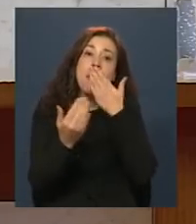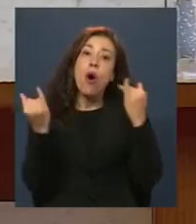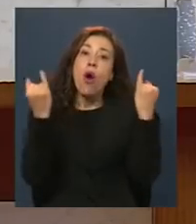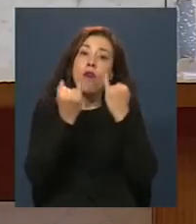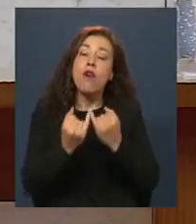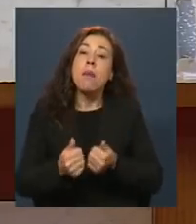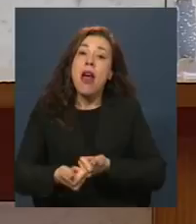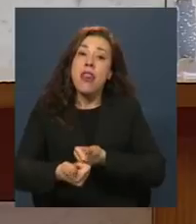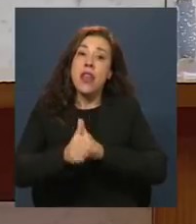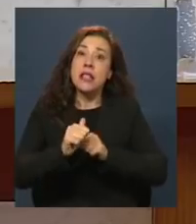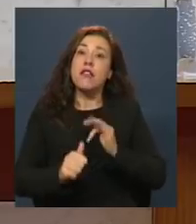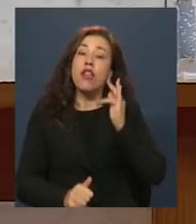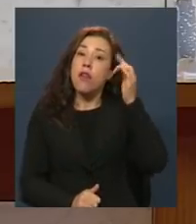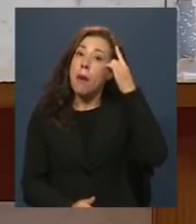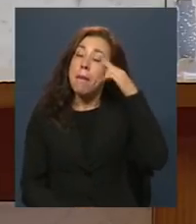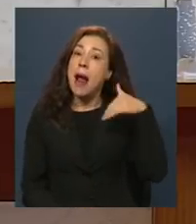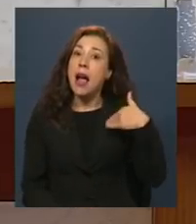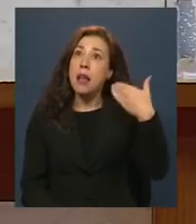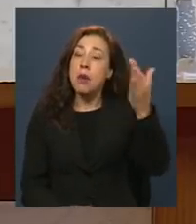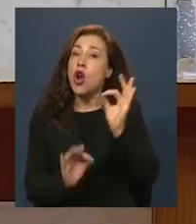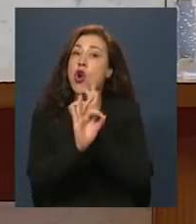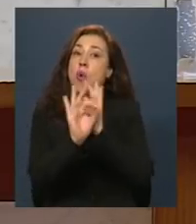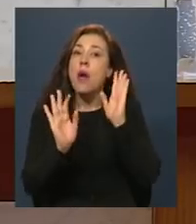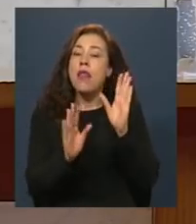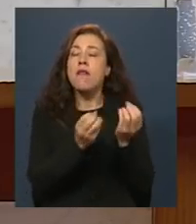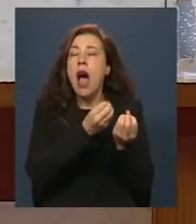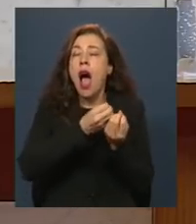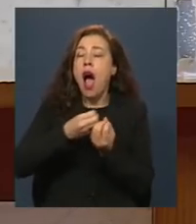futuros, para nunca abandonarnos a la